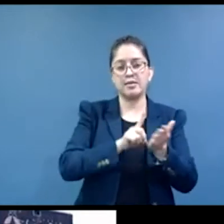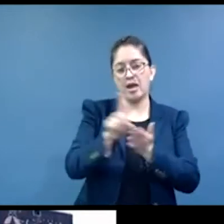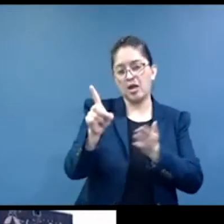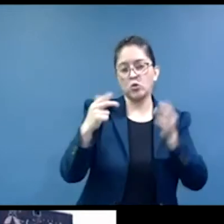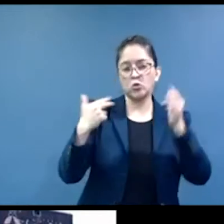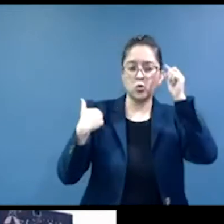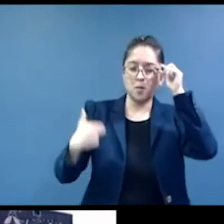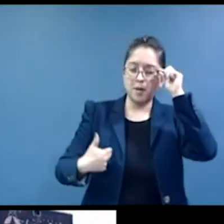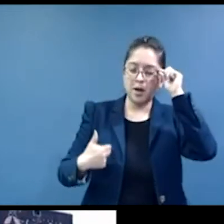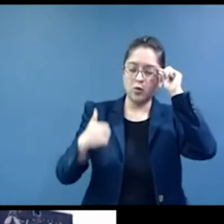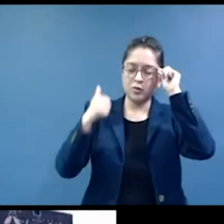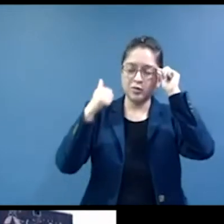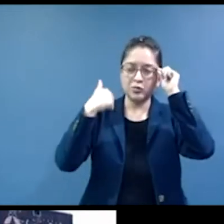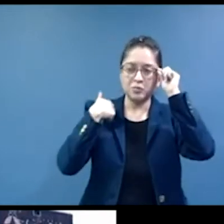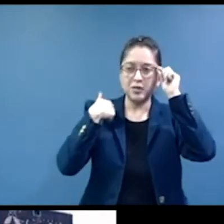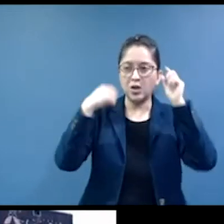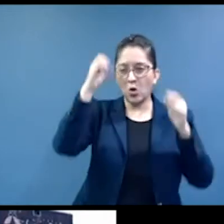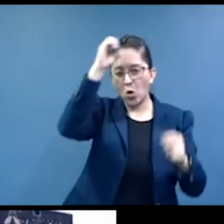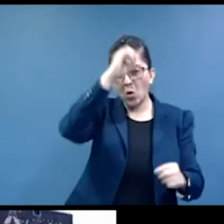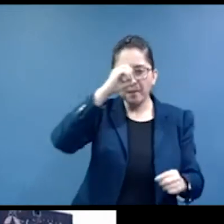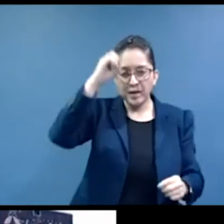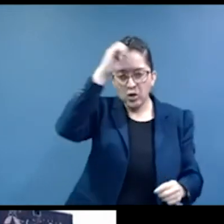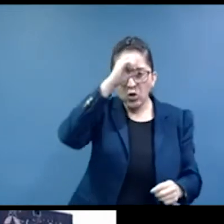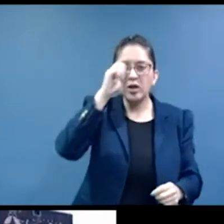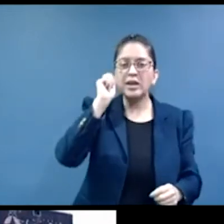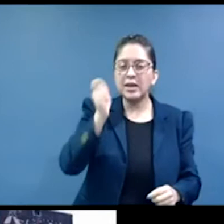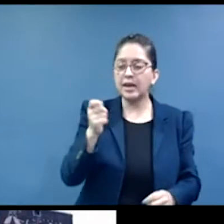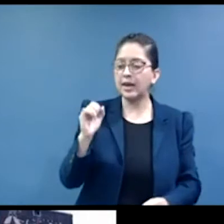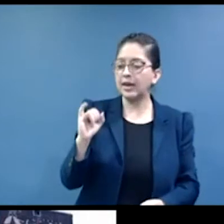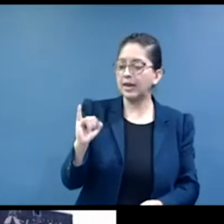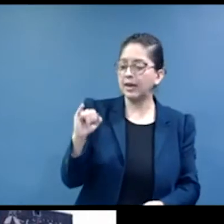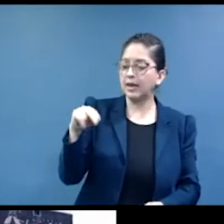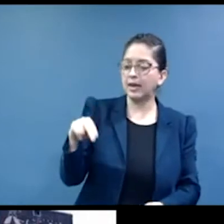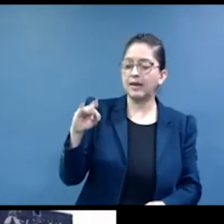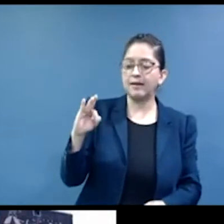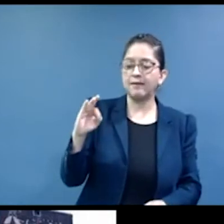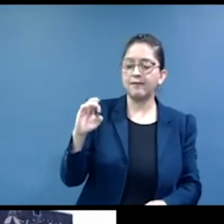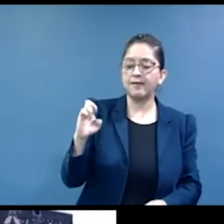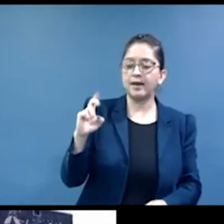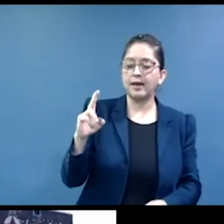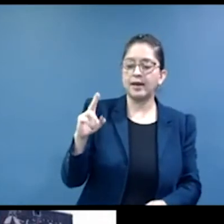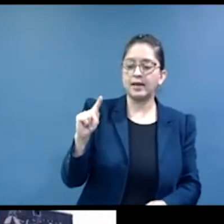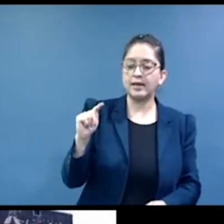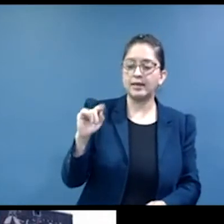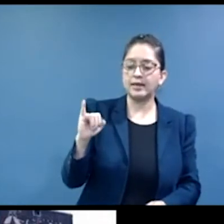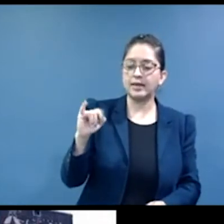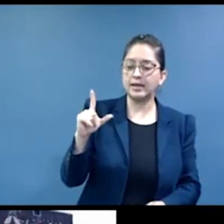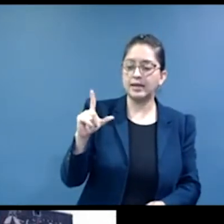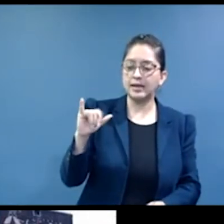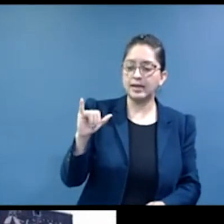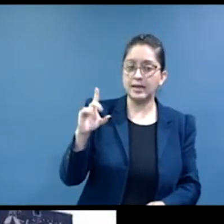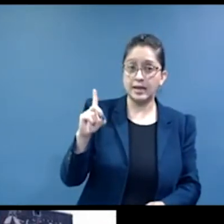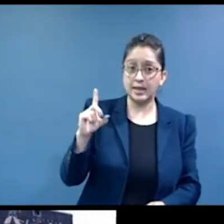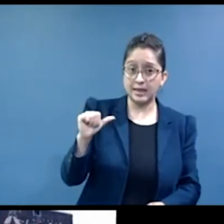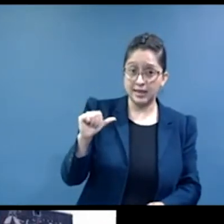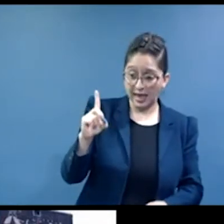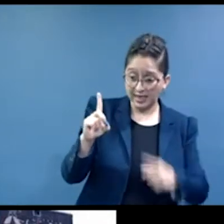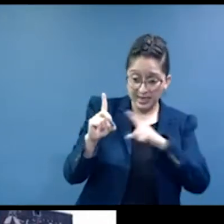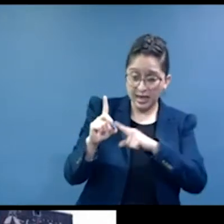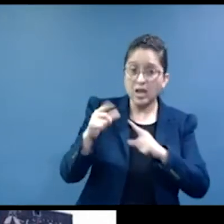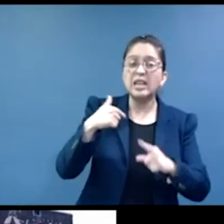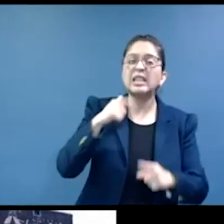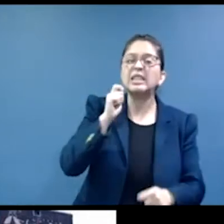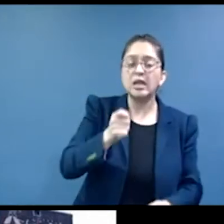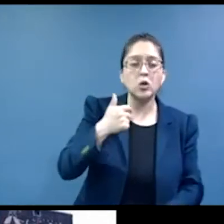de esa visión de infertilidad como infertilidad médica. La infertilidad médica